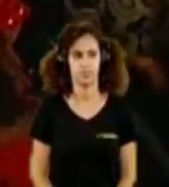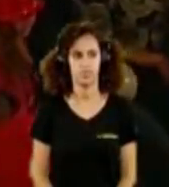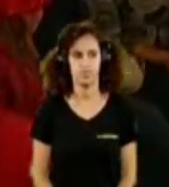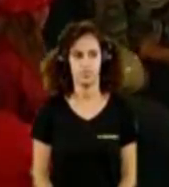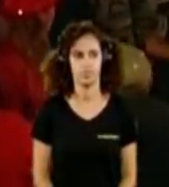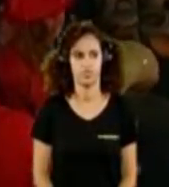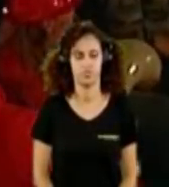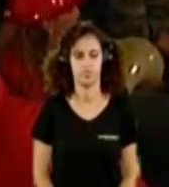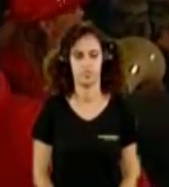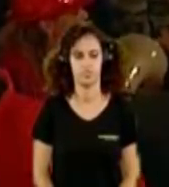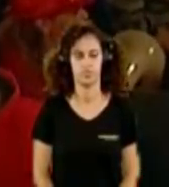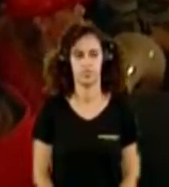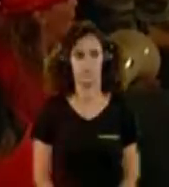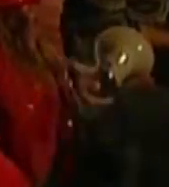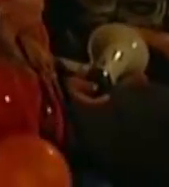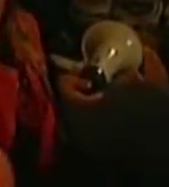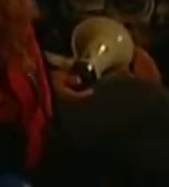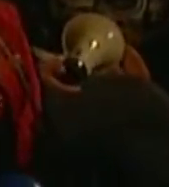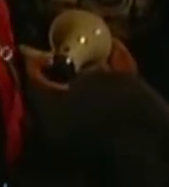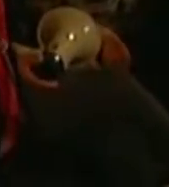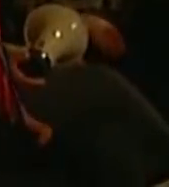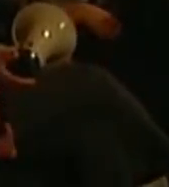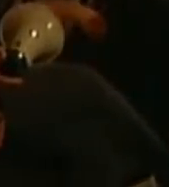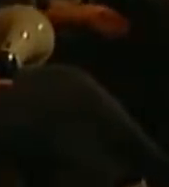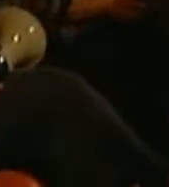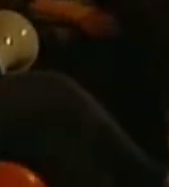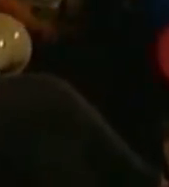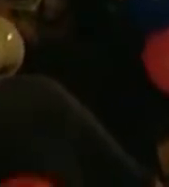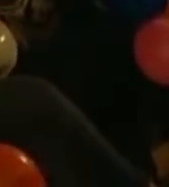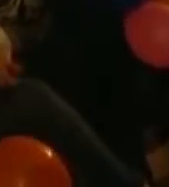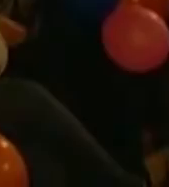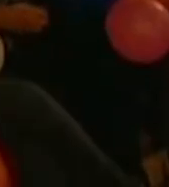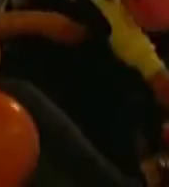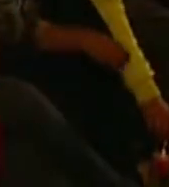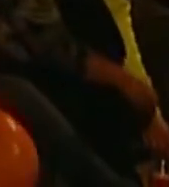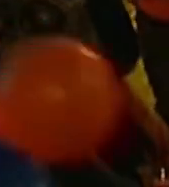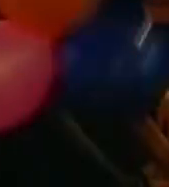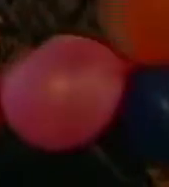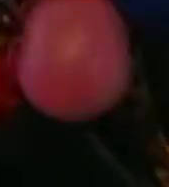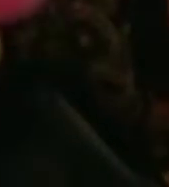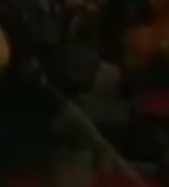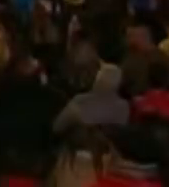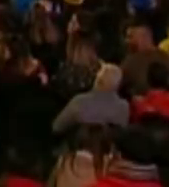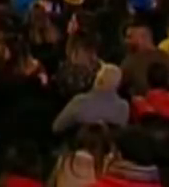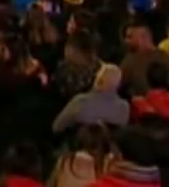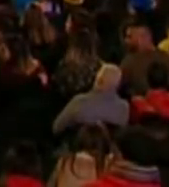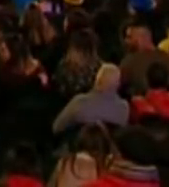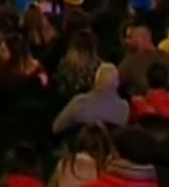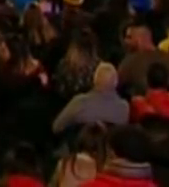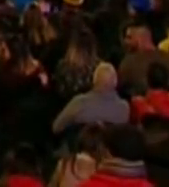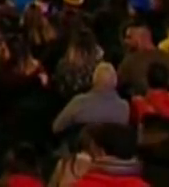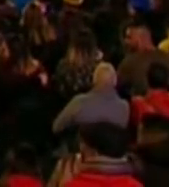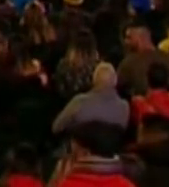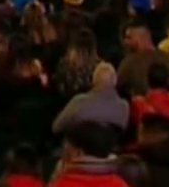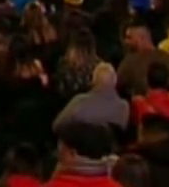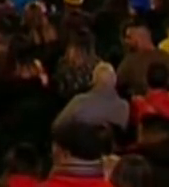la murga que otra vez pasará a ser otra murga para cantarnos ese Juego de Tronos. Ya me imagino yo que en ese Juego de Tronos, ¿cómo